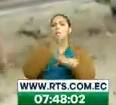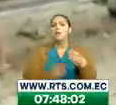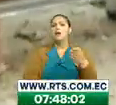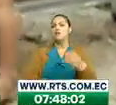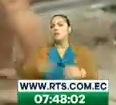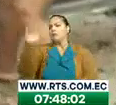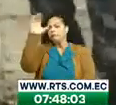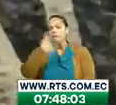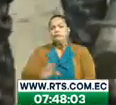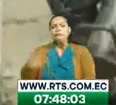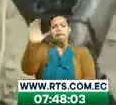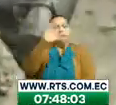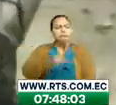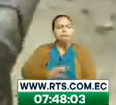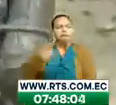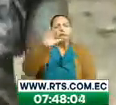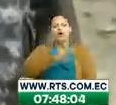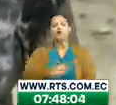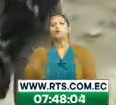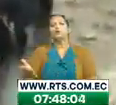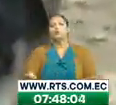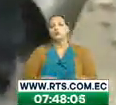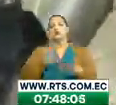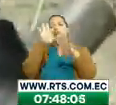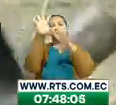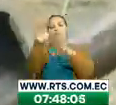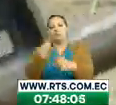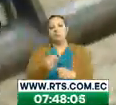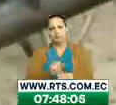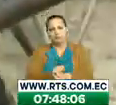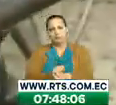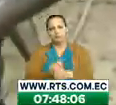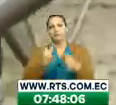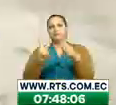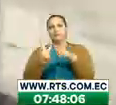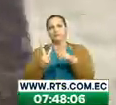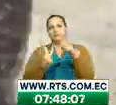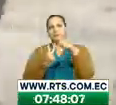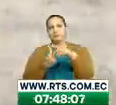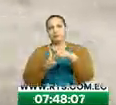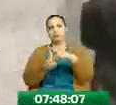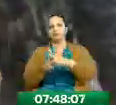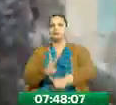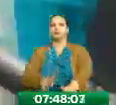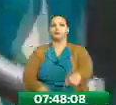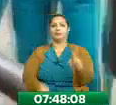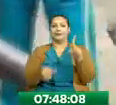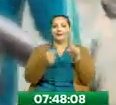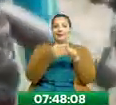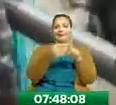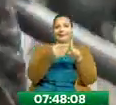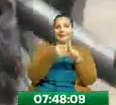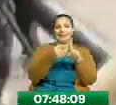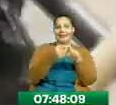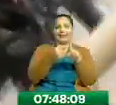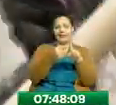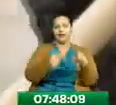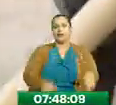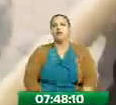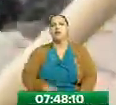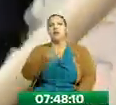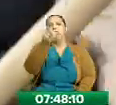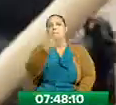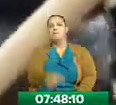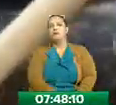cantón Naranjal, fue detenido el tercero más buscado de la provincia del Guayas, alias del Cura. Sería el responsable del